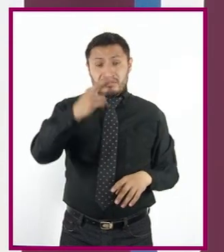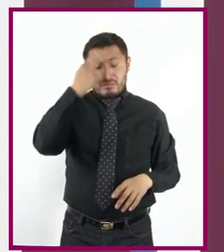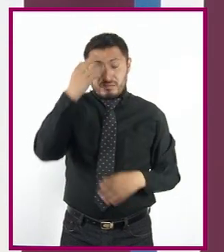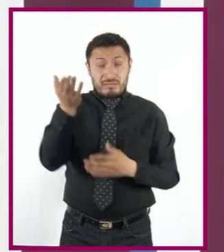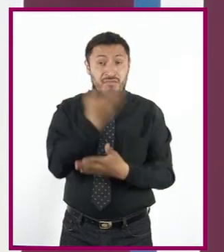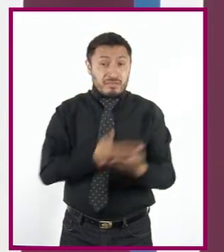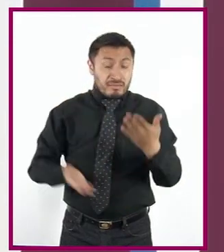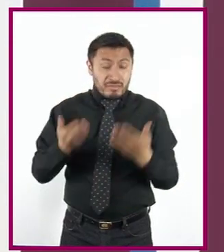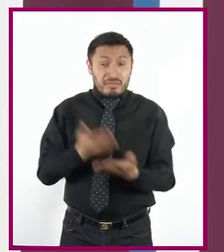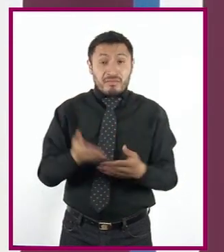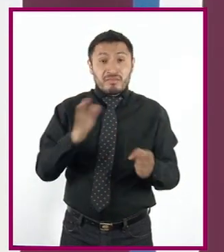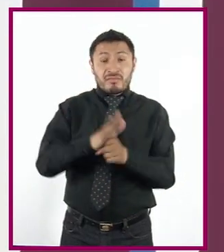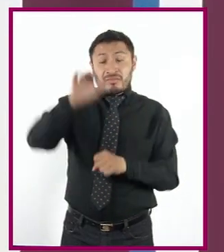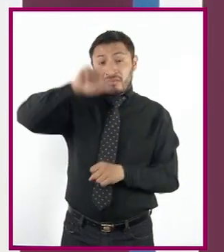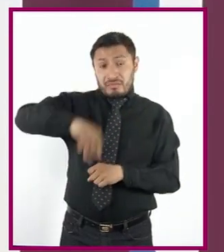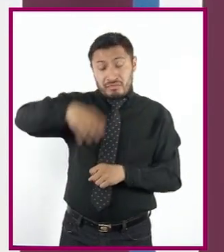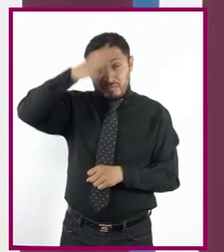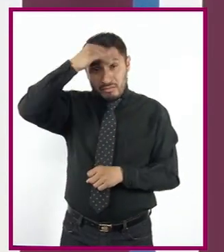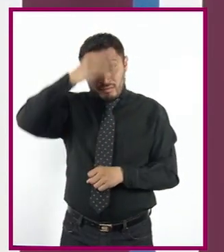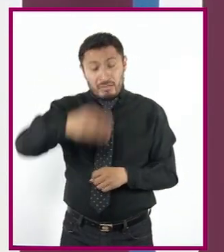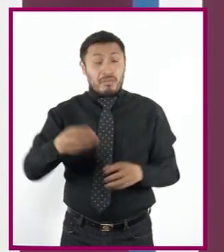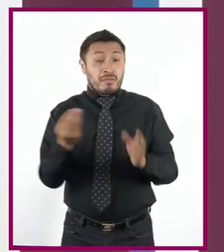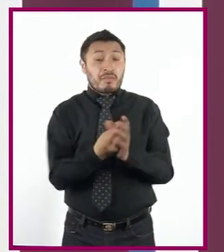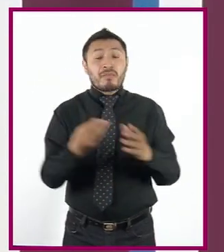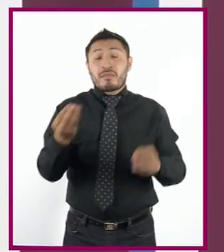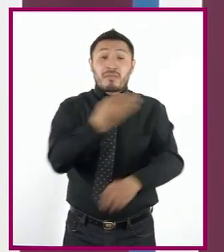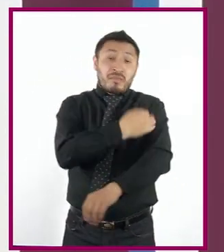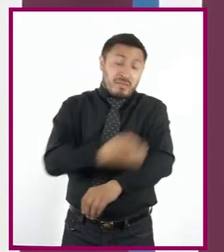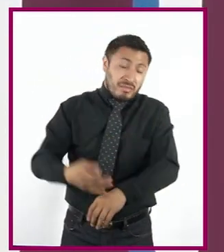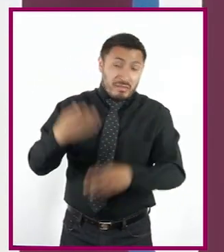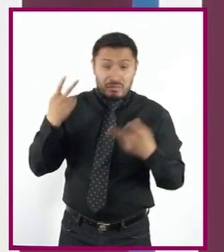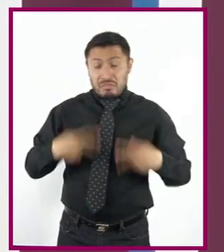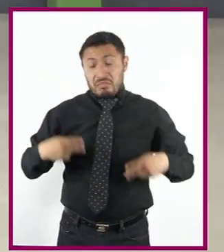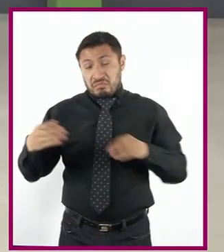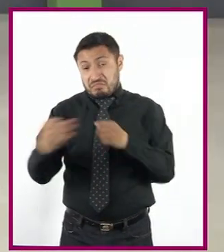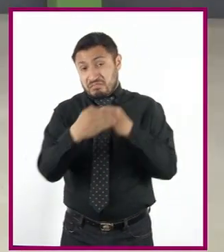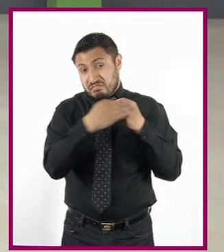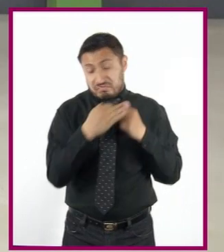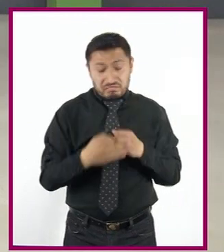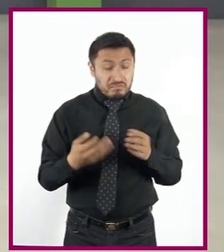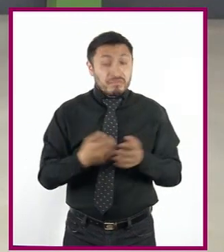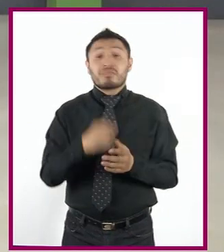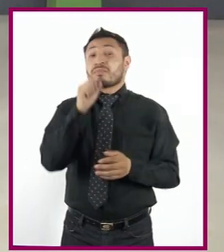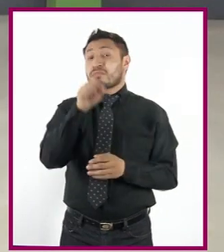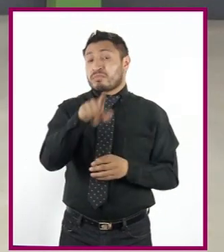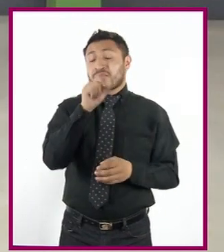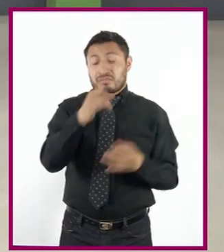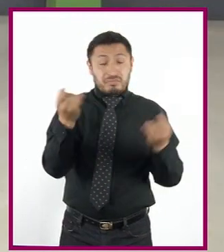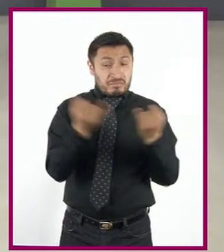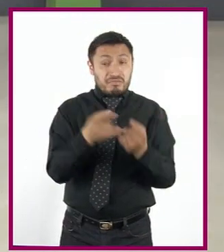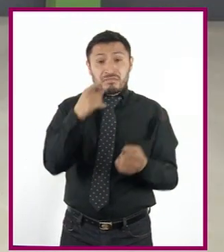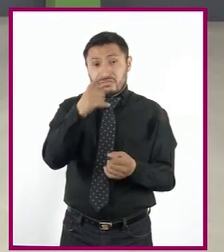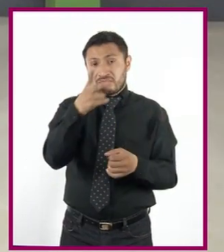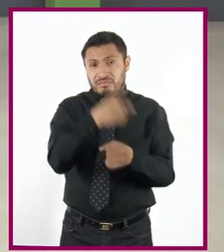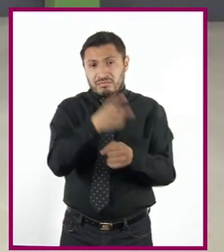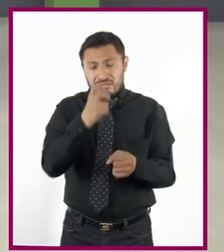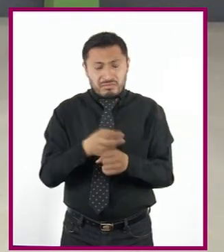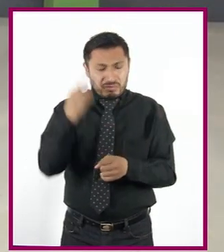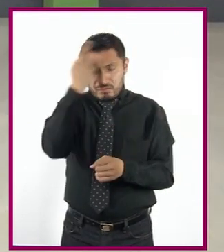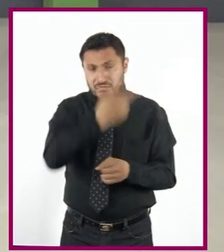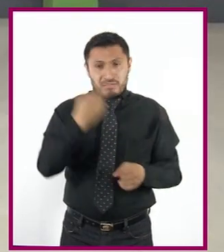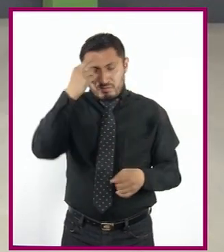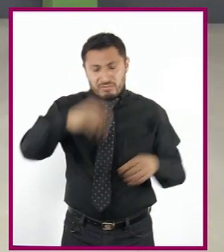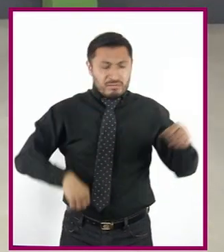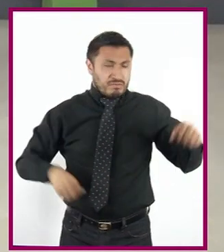compartir lo que aprendieron en esta sesión con su familia y gente cercana. También pueden invitarles a evaluar